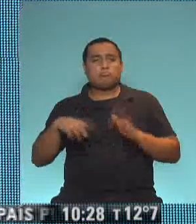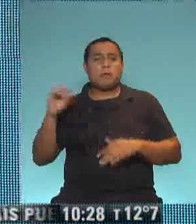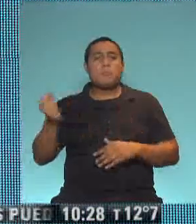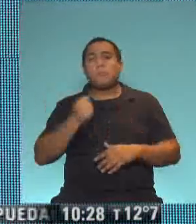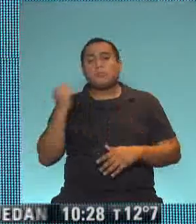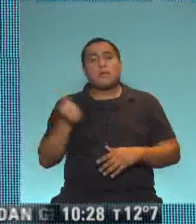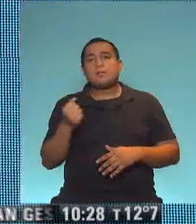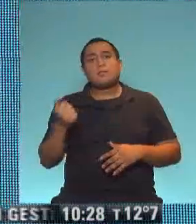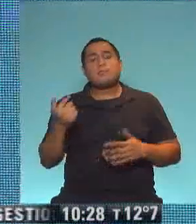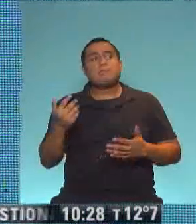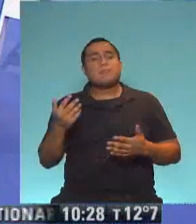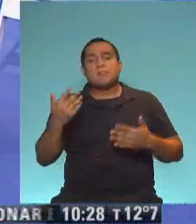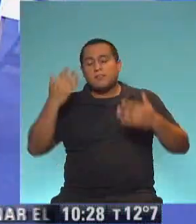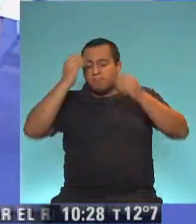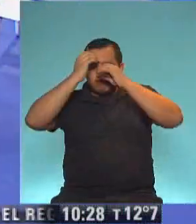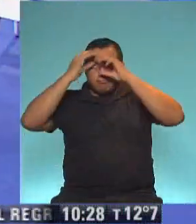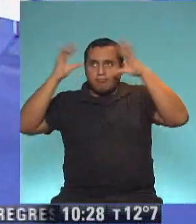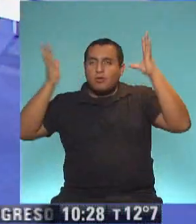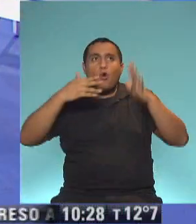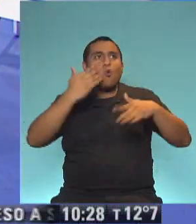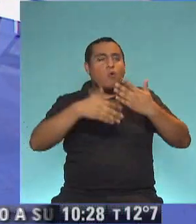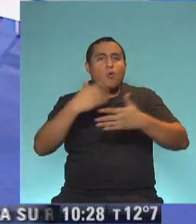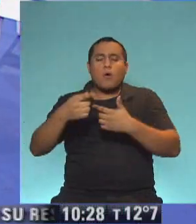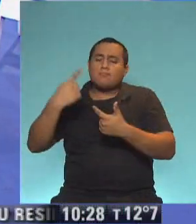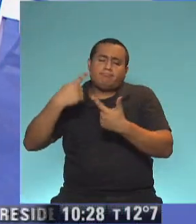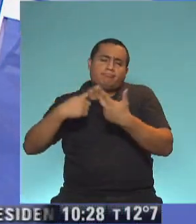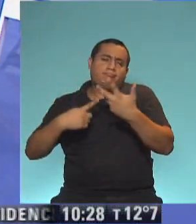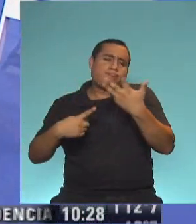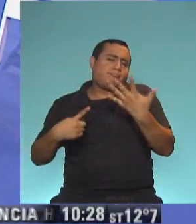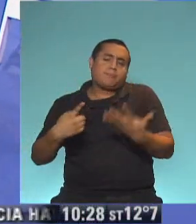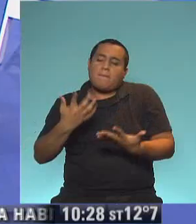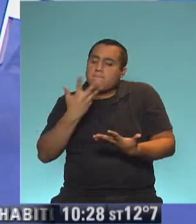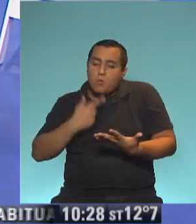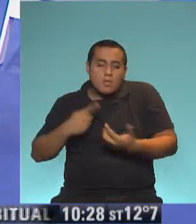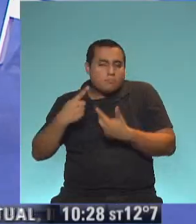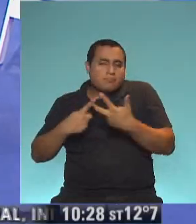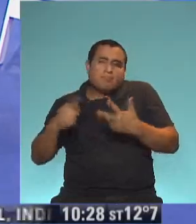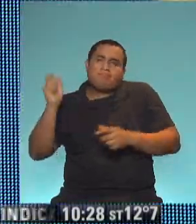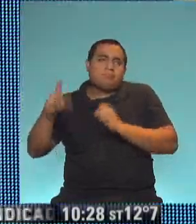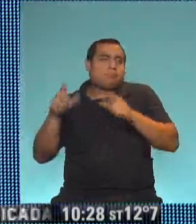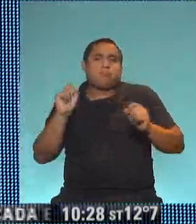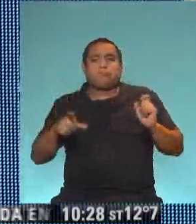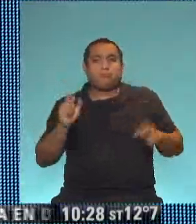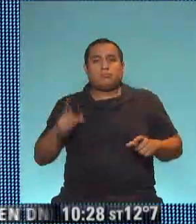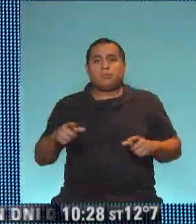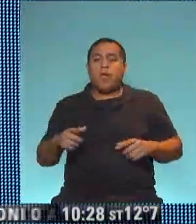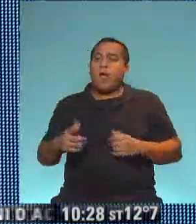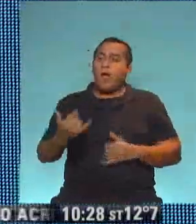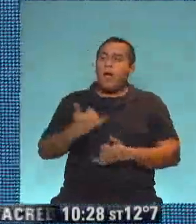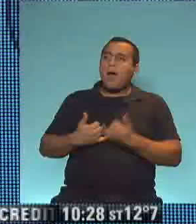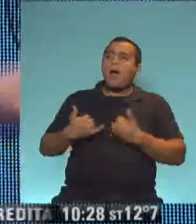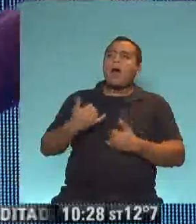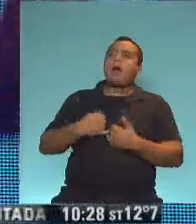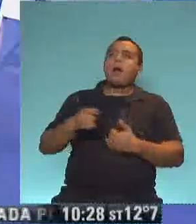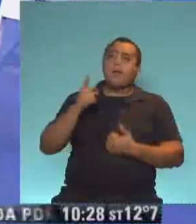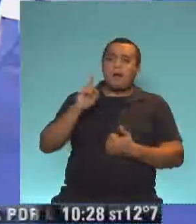abrir puertas, ventanas de la imaginación para jugar y ser lo que nosotros querramos. ¡Qué divertido! ¡Ah, eso nos estás dando un dato! Ahí